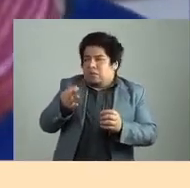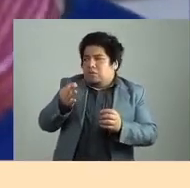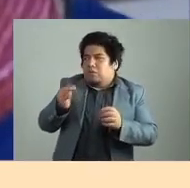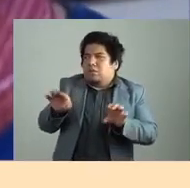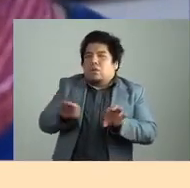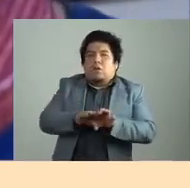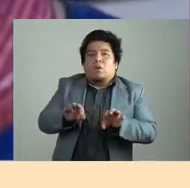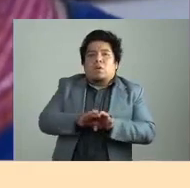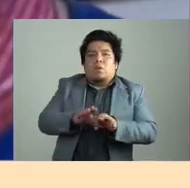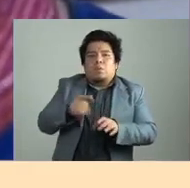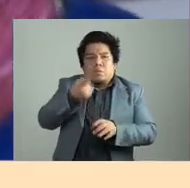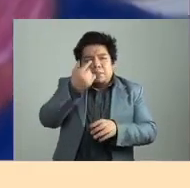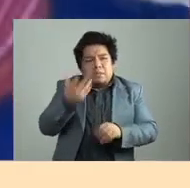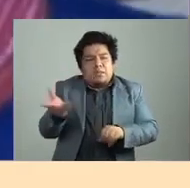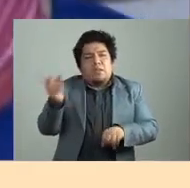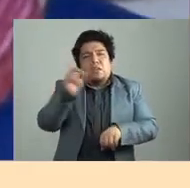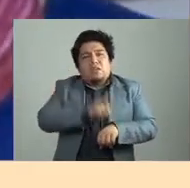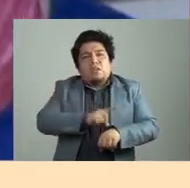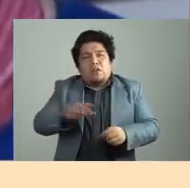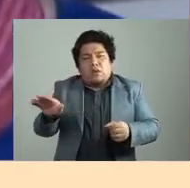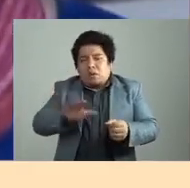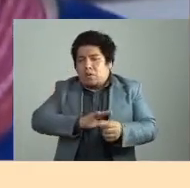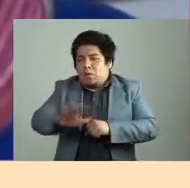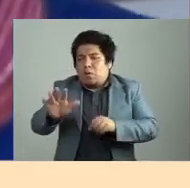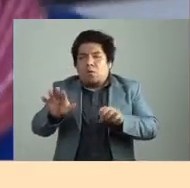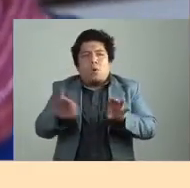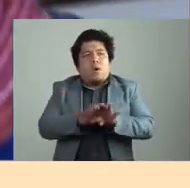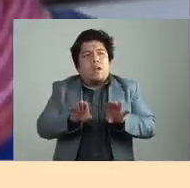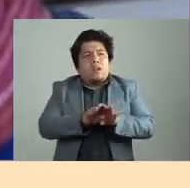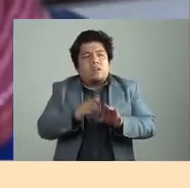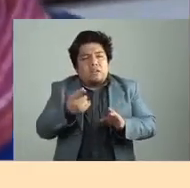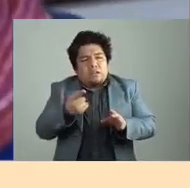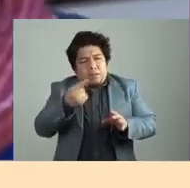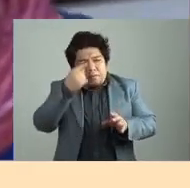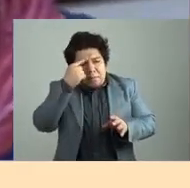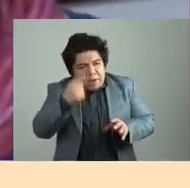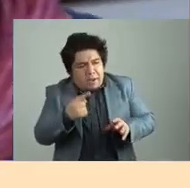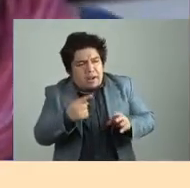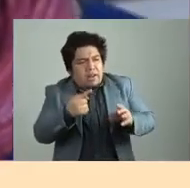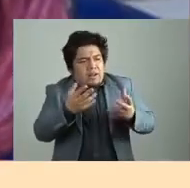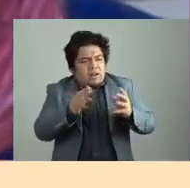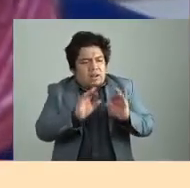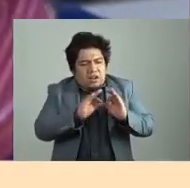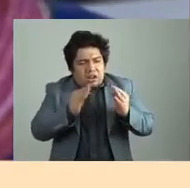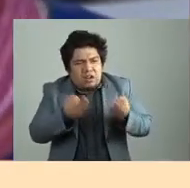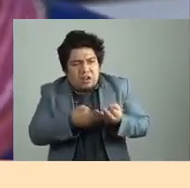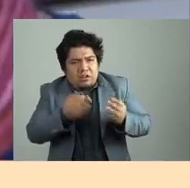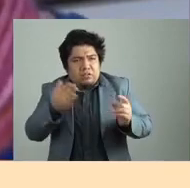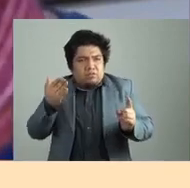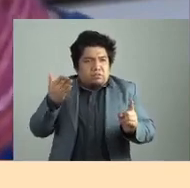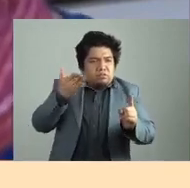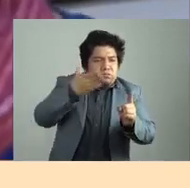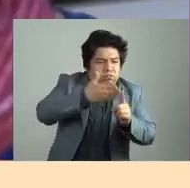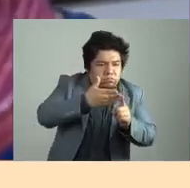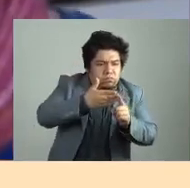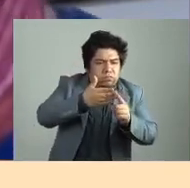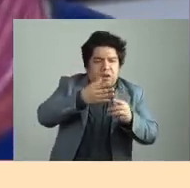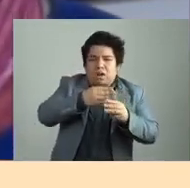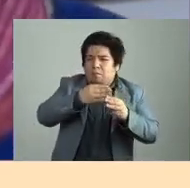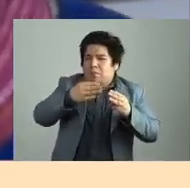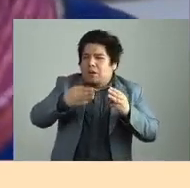estrategia no cuál es la estrategia alternativa no la estrategia alternativa